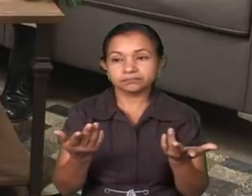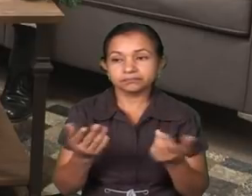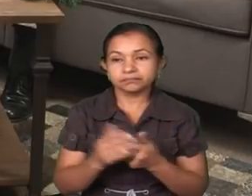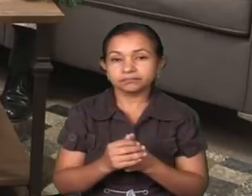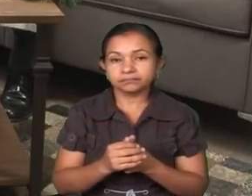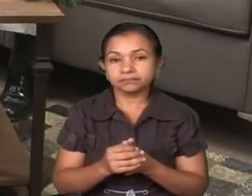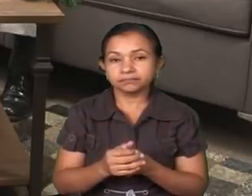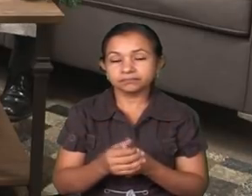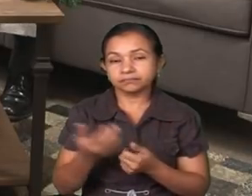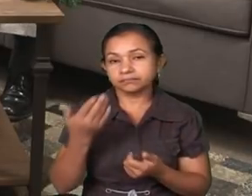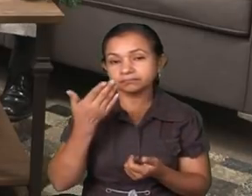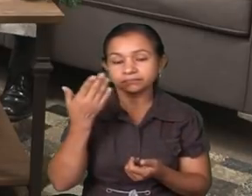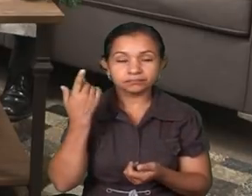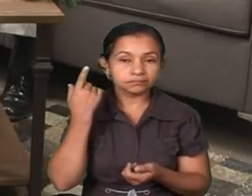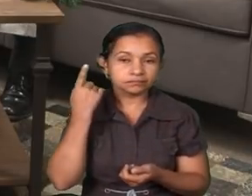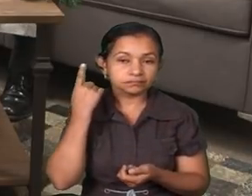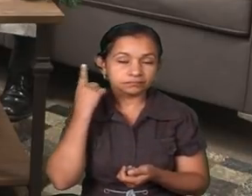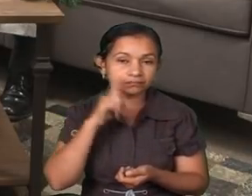Porque son deshonestos.